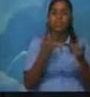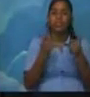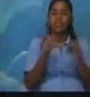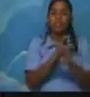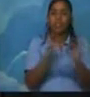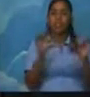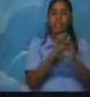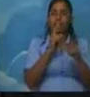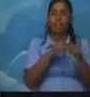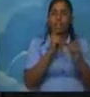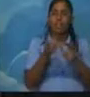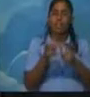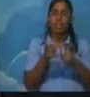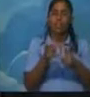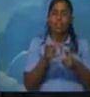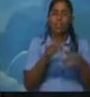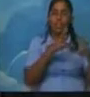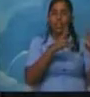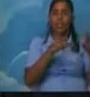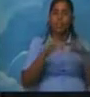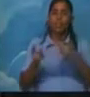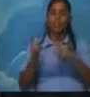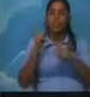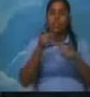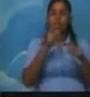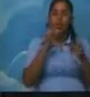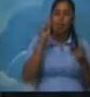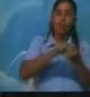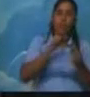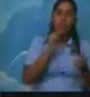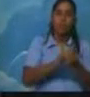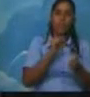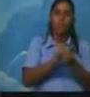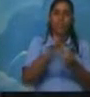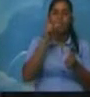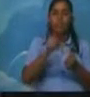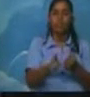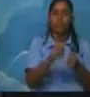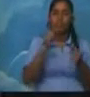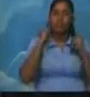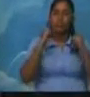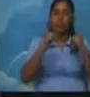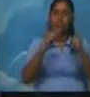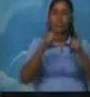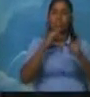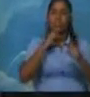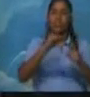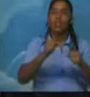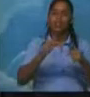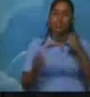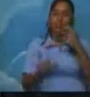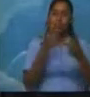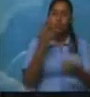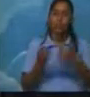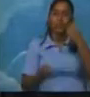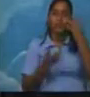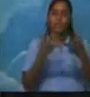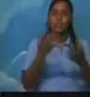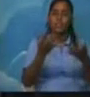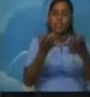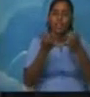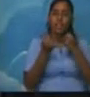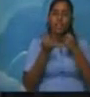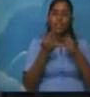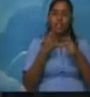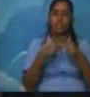en ella tierra cuyas piedras son hierro y de cuyos Montes sacarás